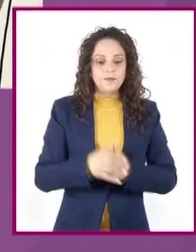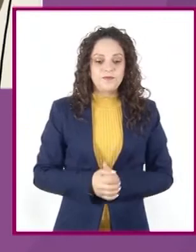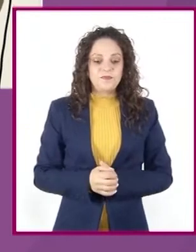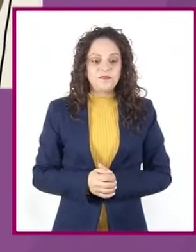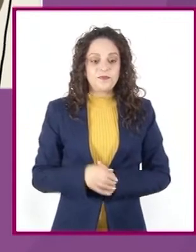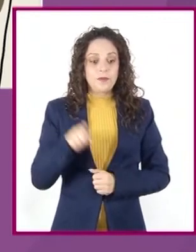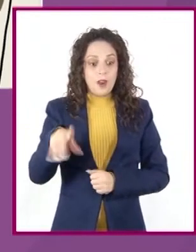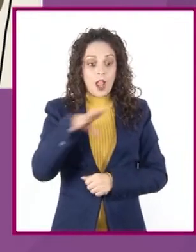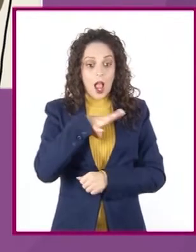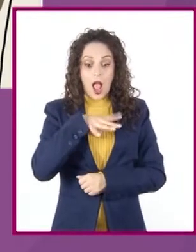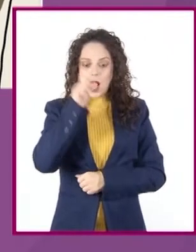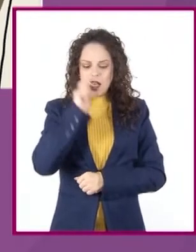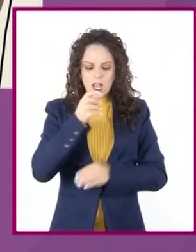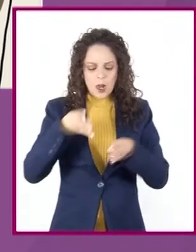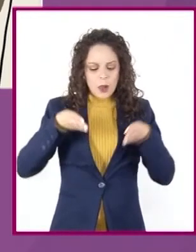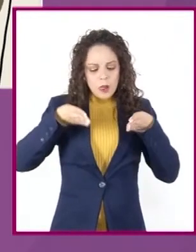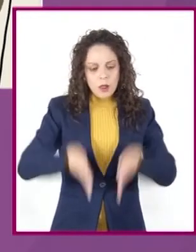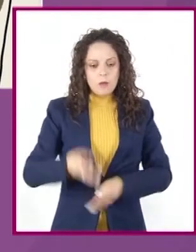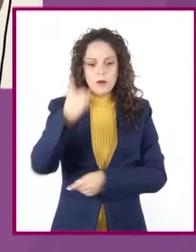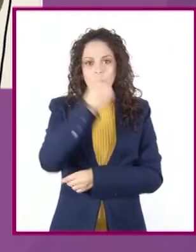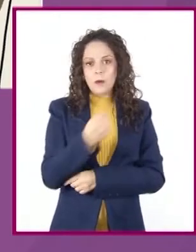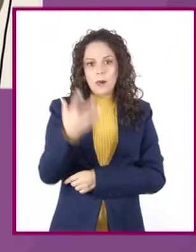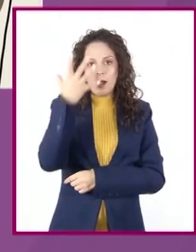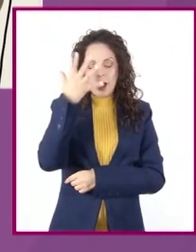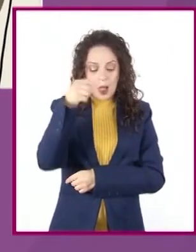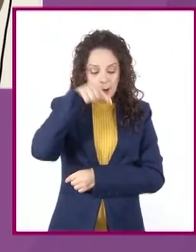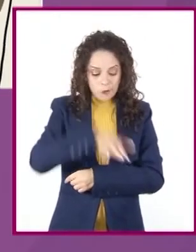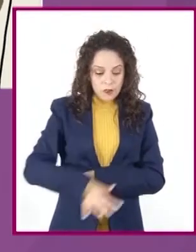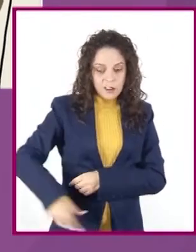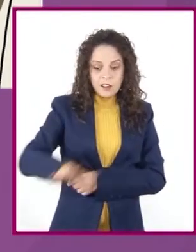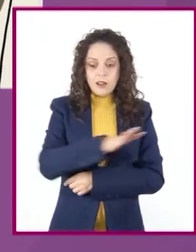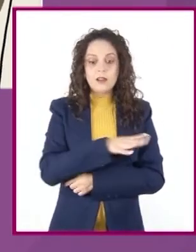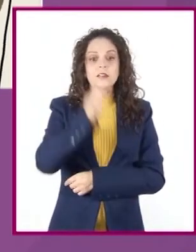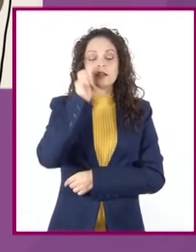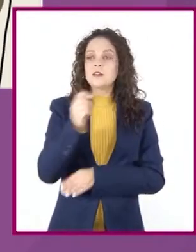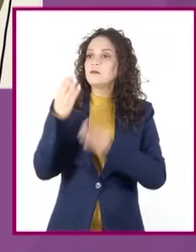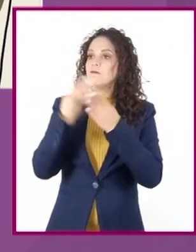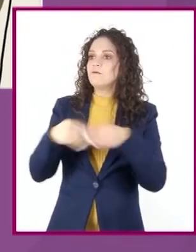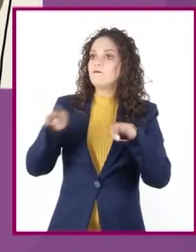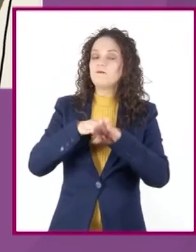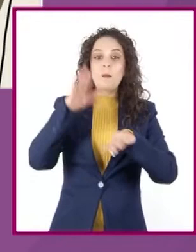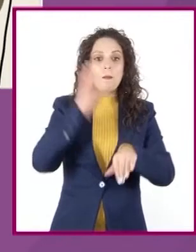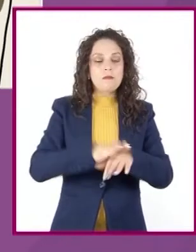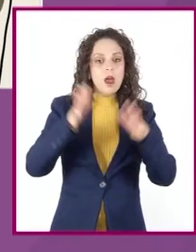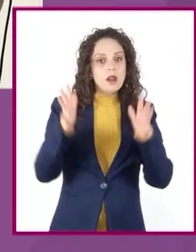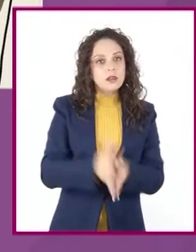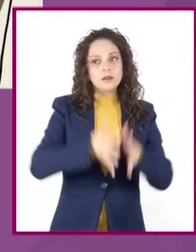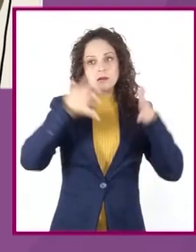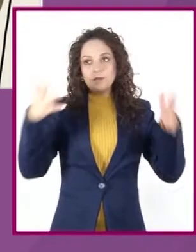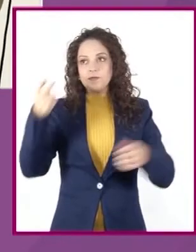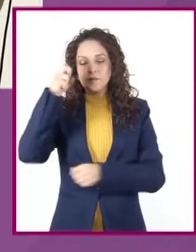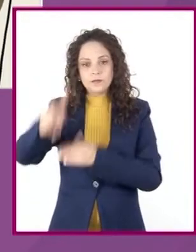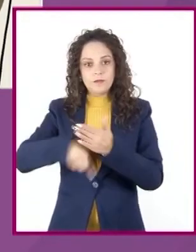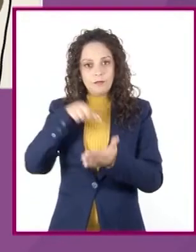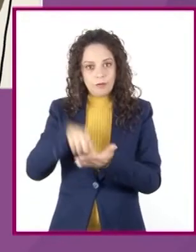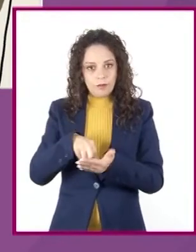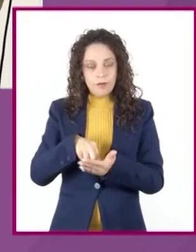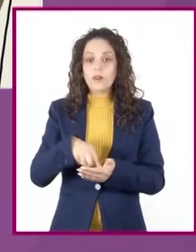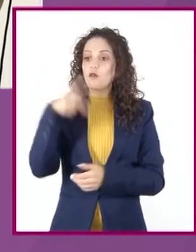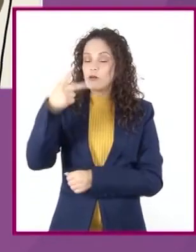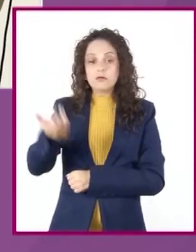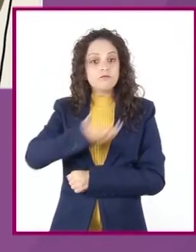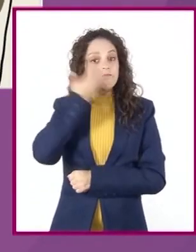tumba 105, debajo del patio de una de las residencias más grandes de Monte Albán, pues era costumbre